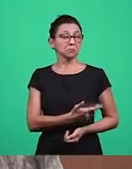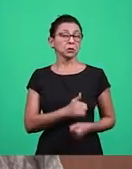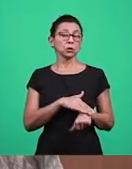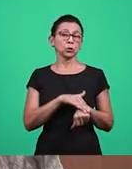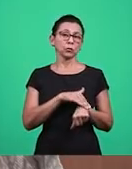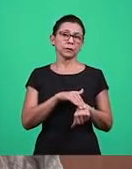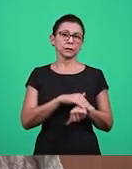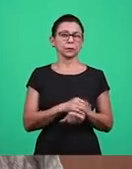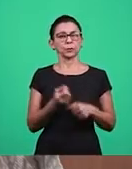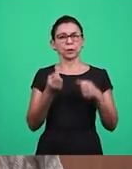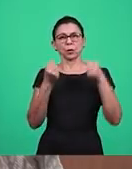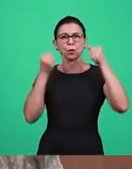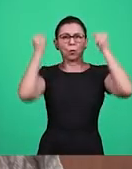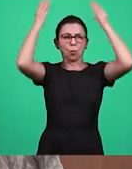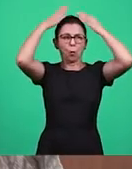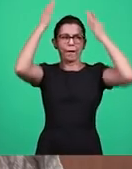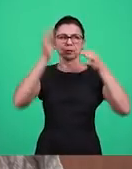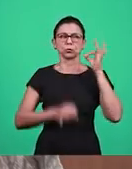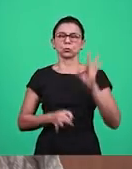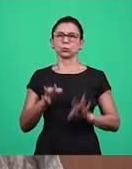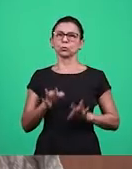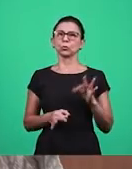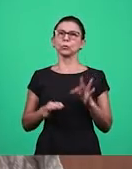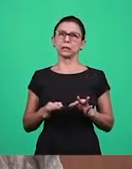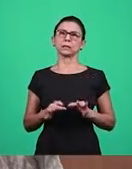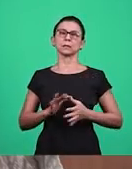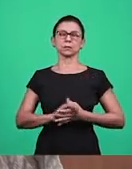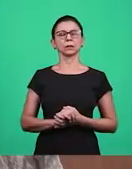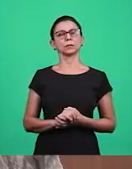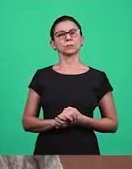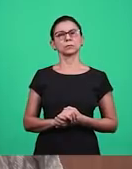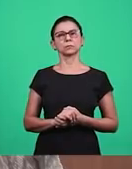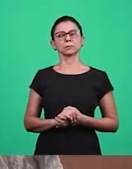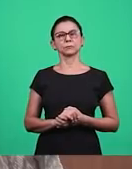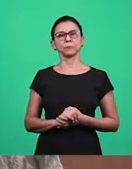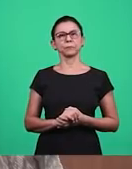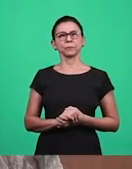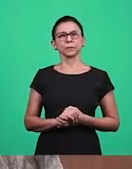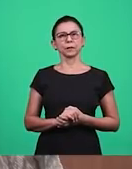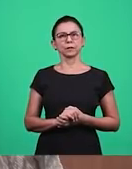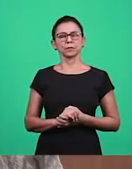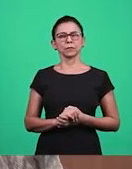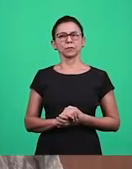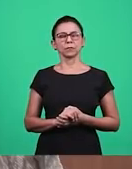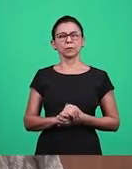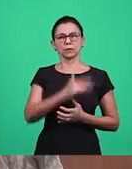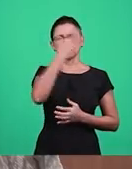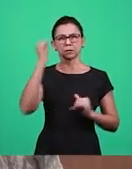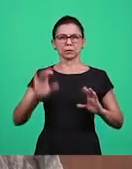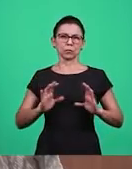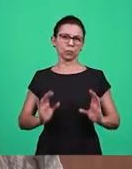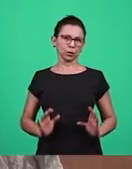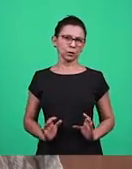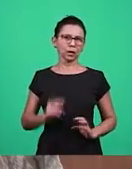el juez. Y entonces en aquel hecho, el rey tenía que tomar una posición. El hecho fue esto, y el rey va a decidir